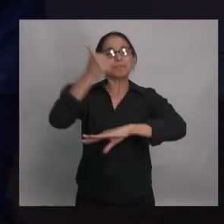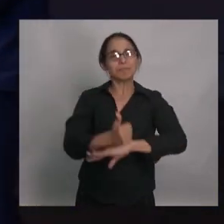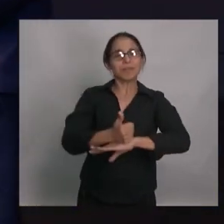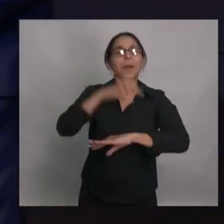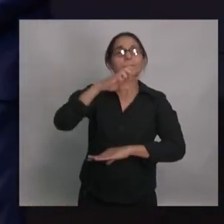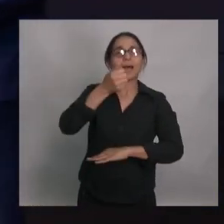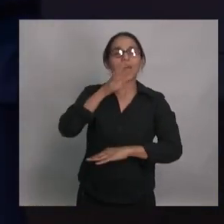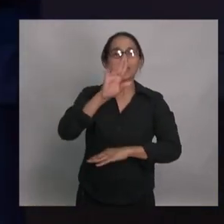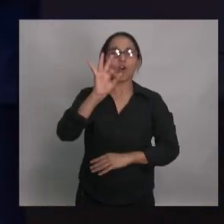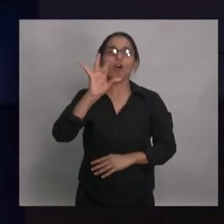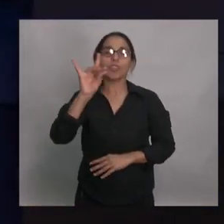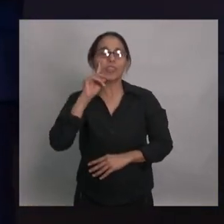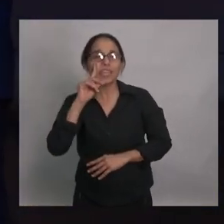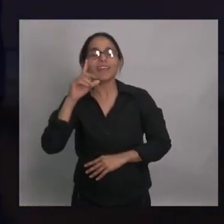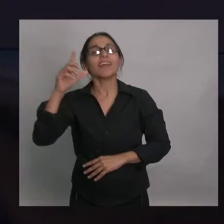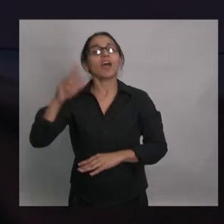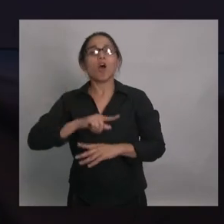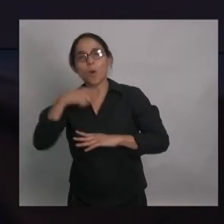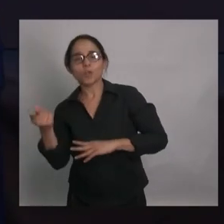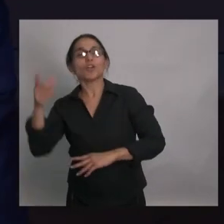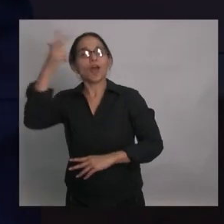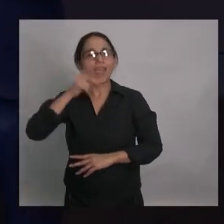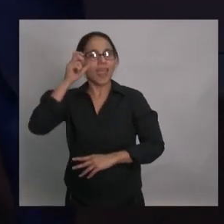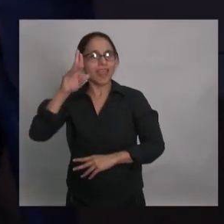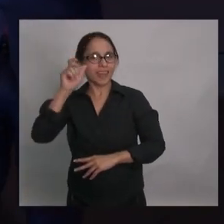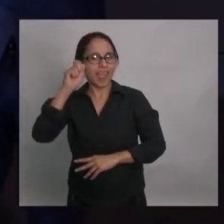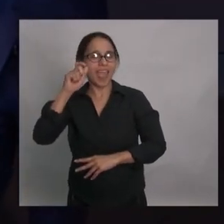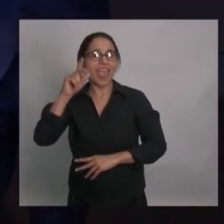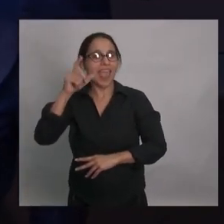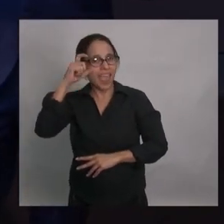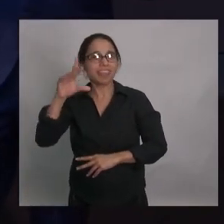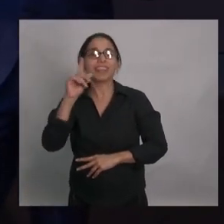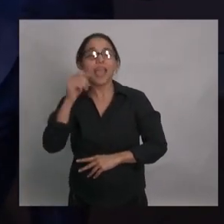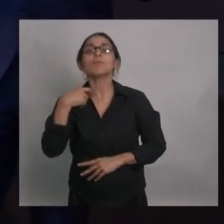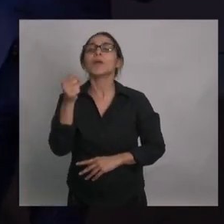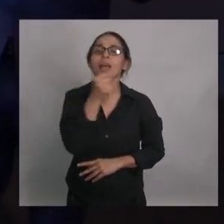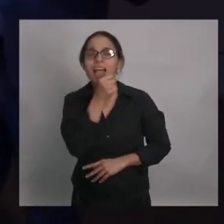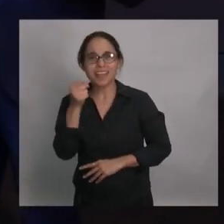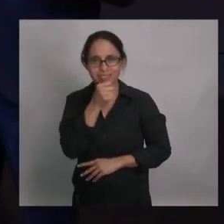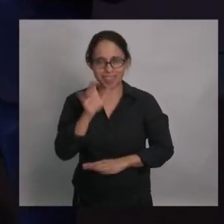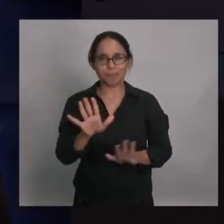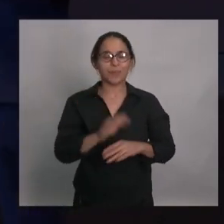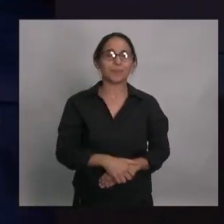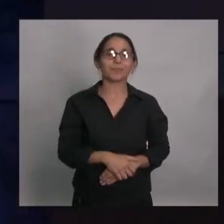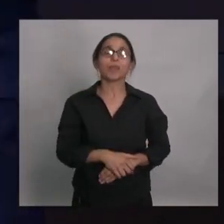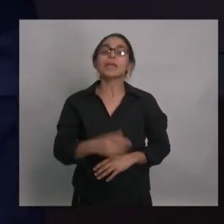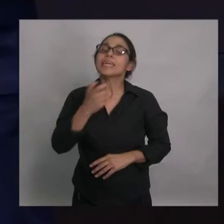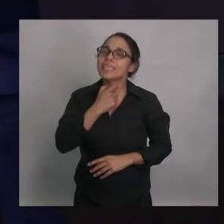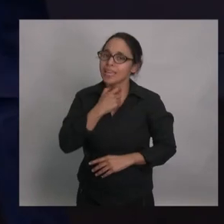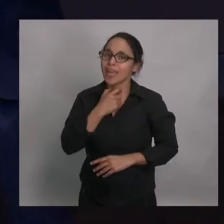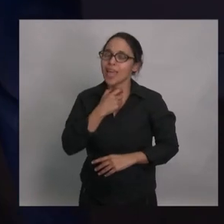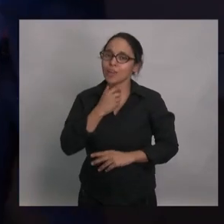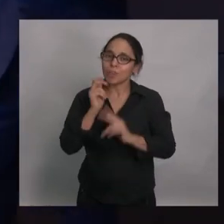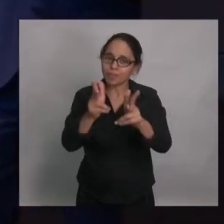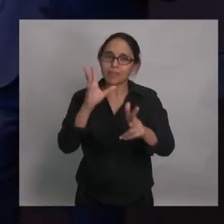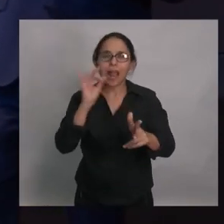cantando aquí quiero solamente registrar una cosa que creo que todos ya